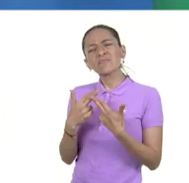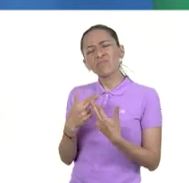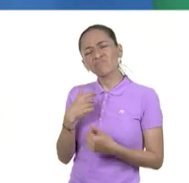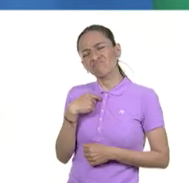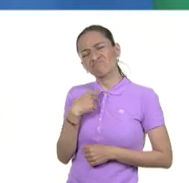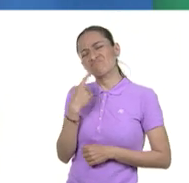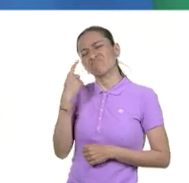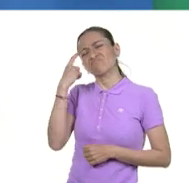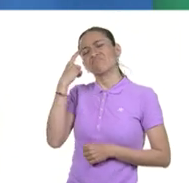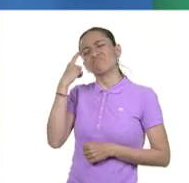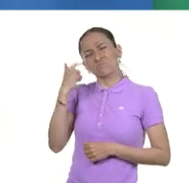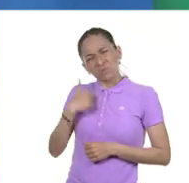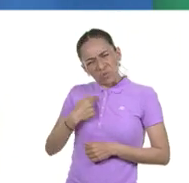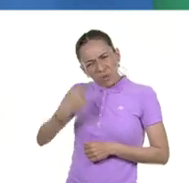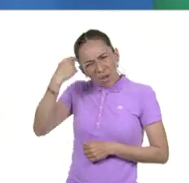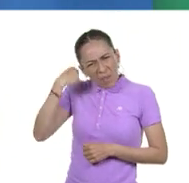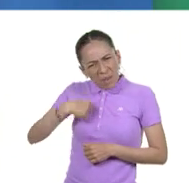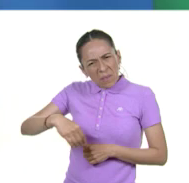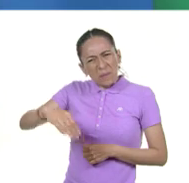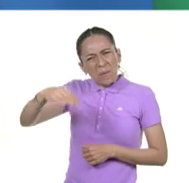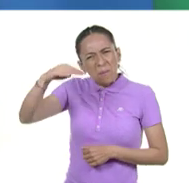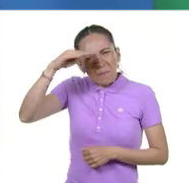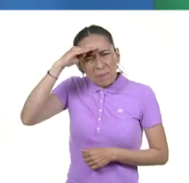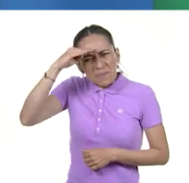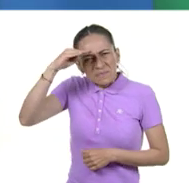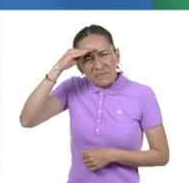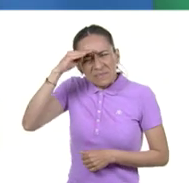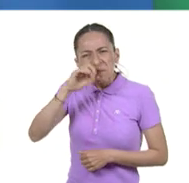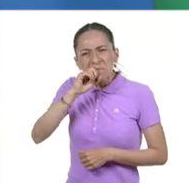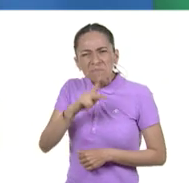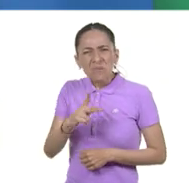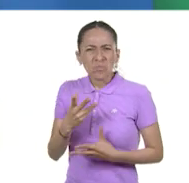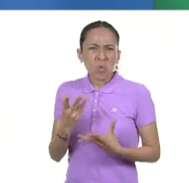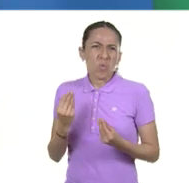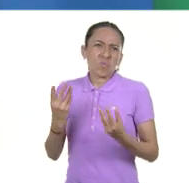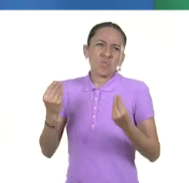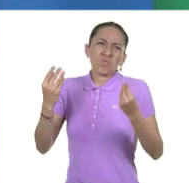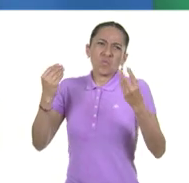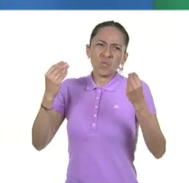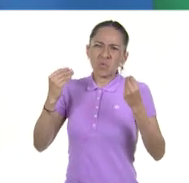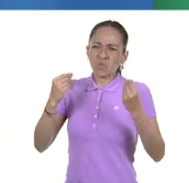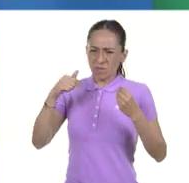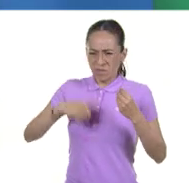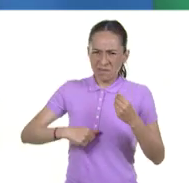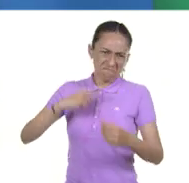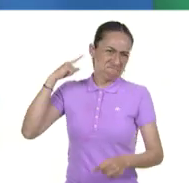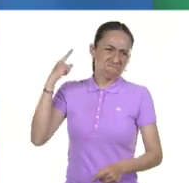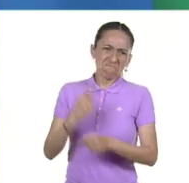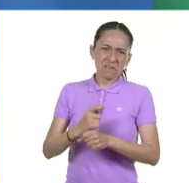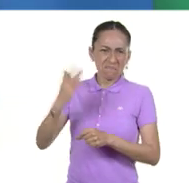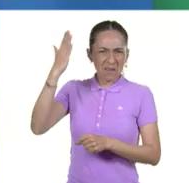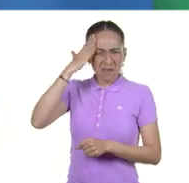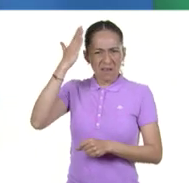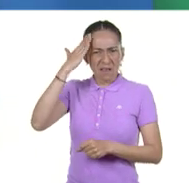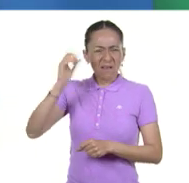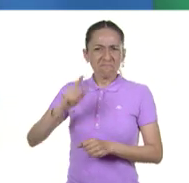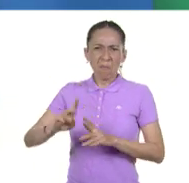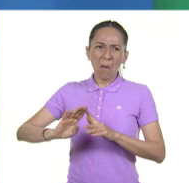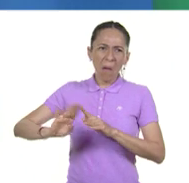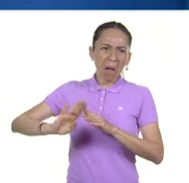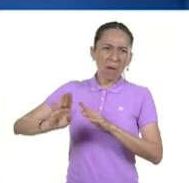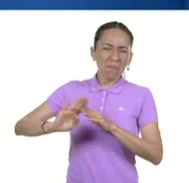éramos el país con más cantidad de emigrantes. Si no lo somos, ¿cuál es el país que tiene más emigrantes que México